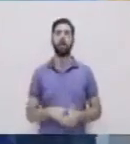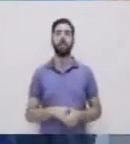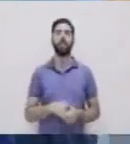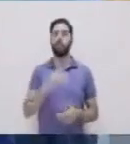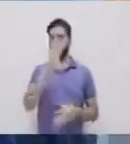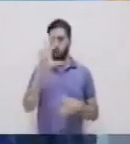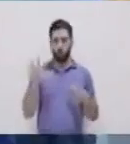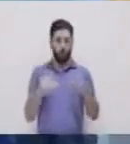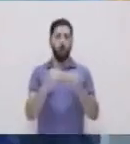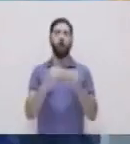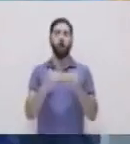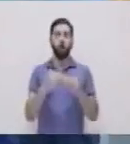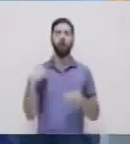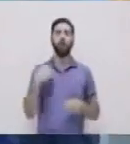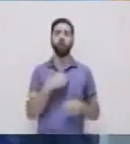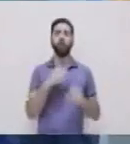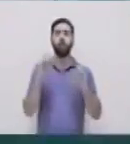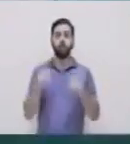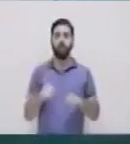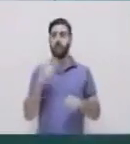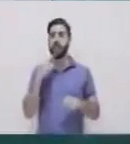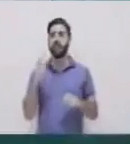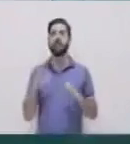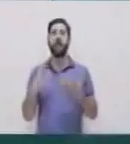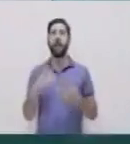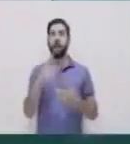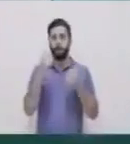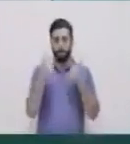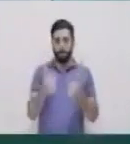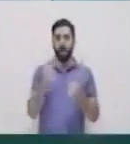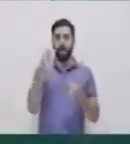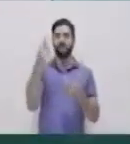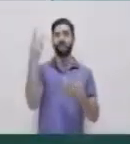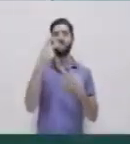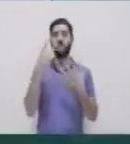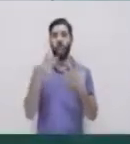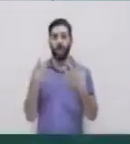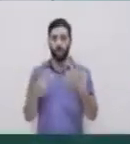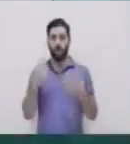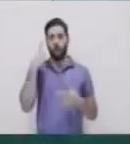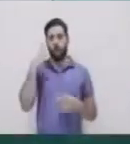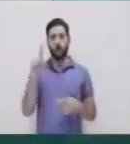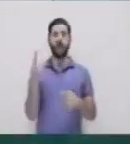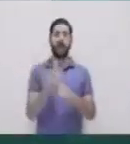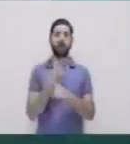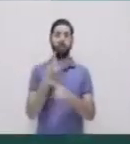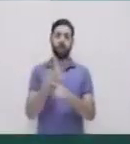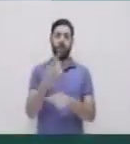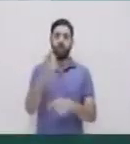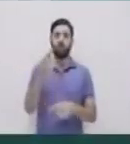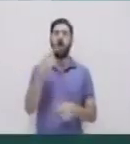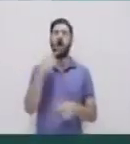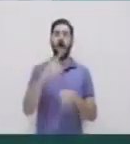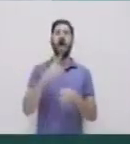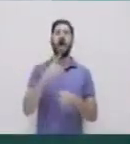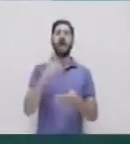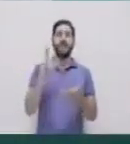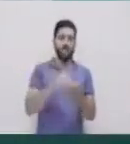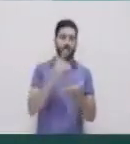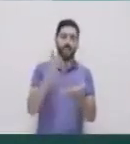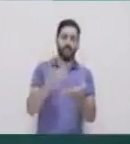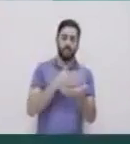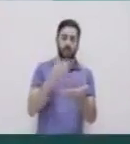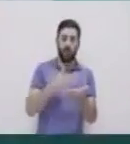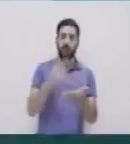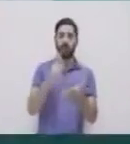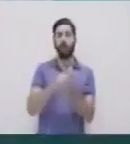necesario. Parte de las características, vamos a decir, es tener un buen vocabulario que lo vamos a utilizar por medio de un diccionario, por medio de la